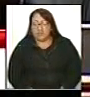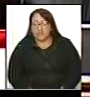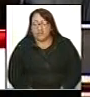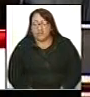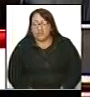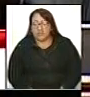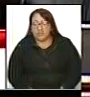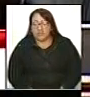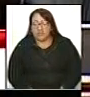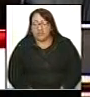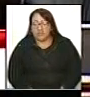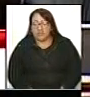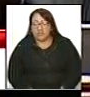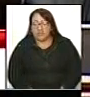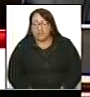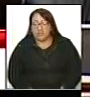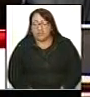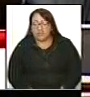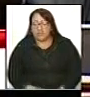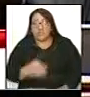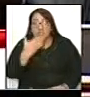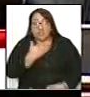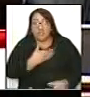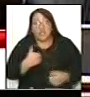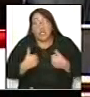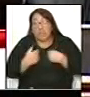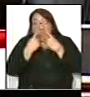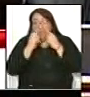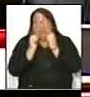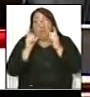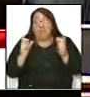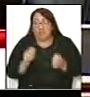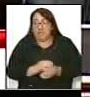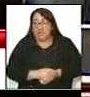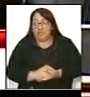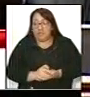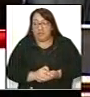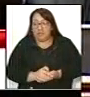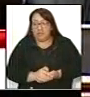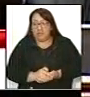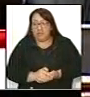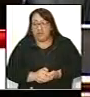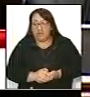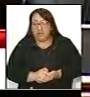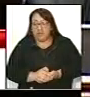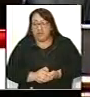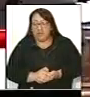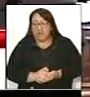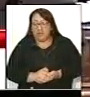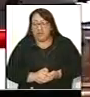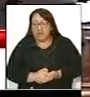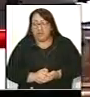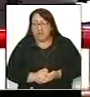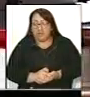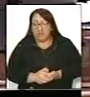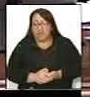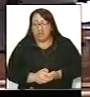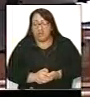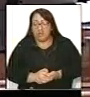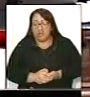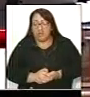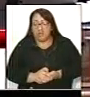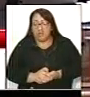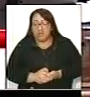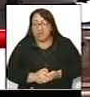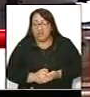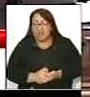Gracias, señora presidenta. Yo la verdad me sorprendo, señora congresista, que aquellos, disculpe, que le llaman señora circo, congresista,